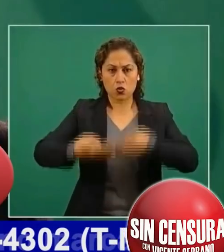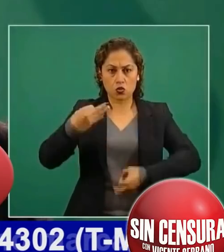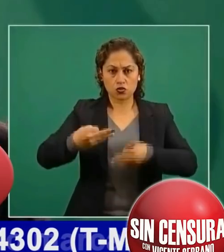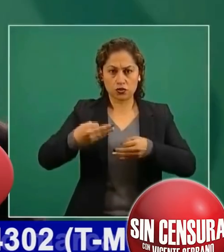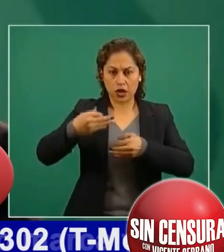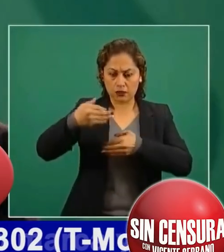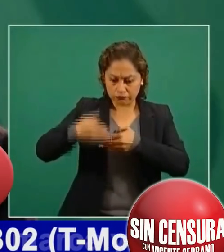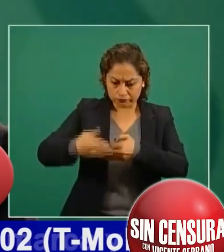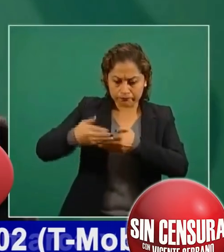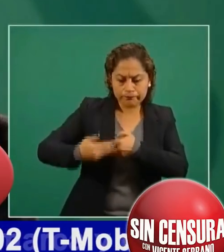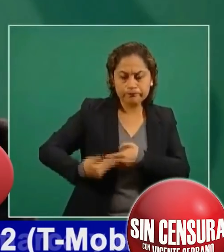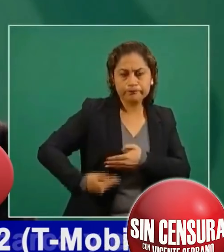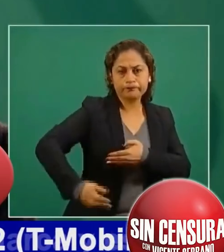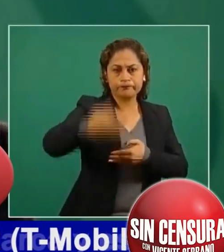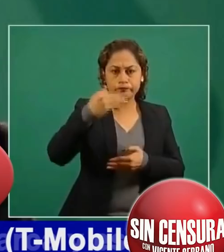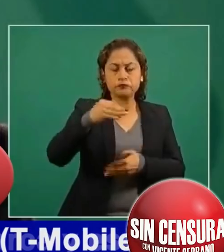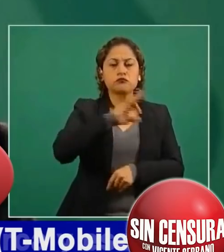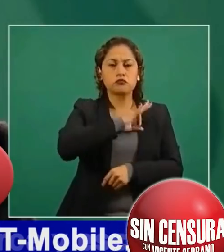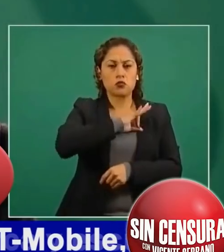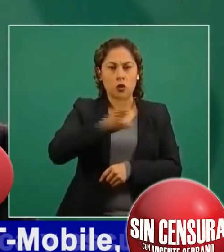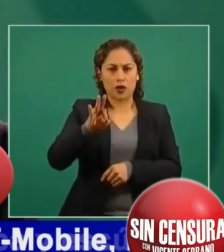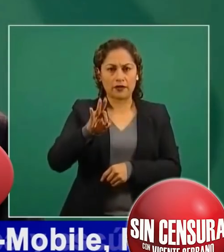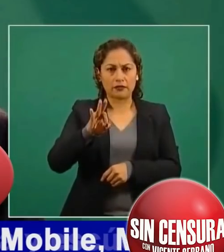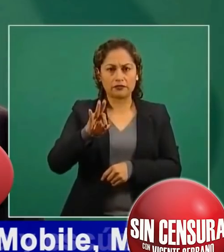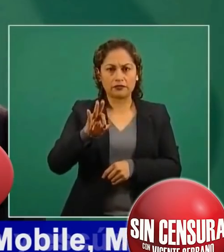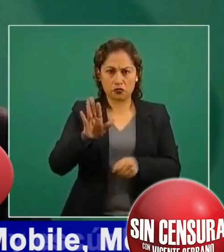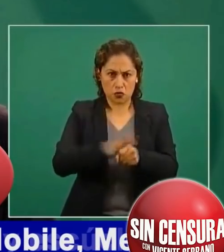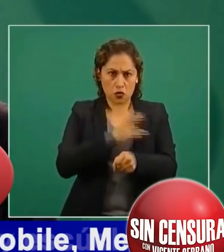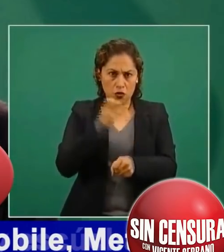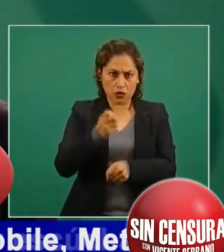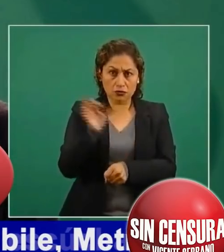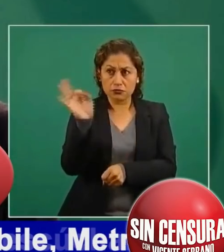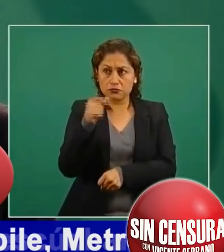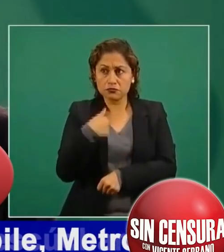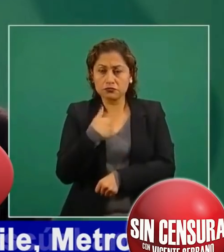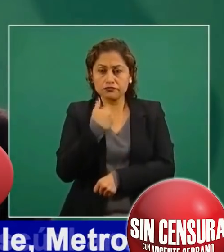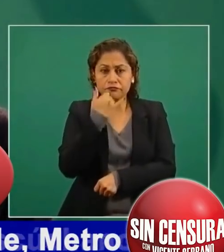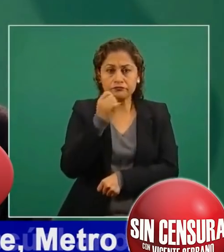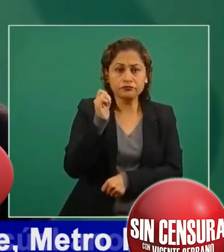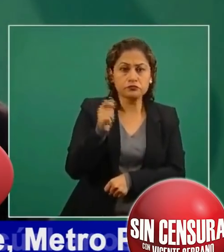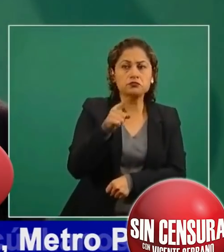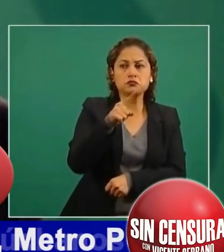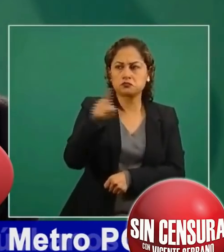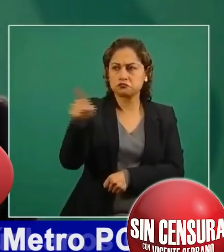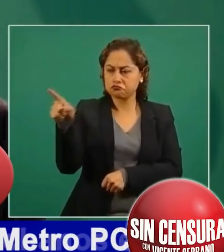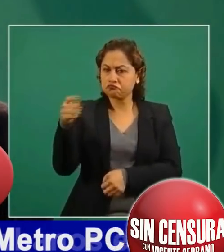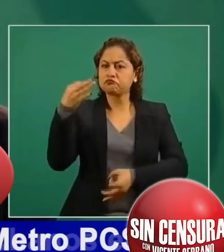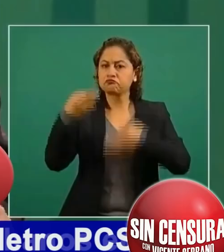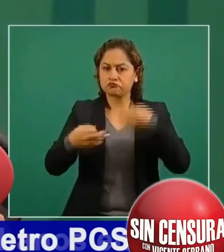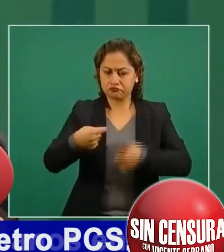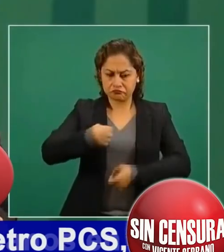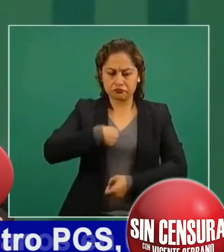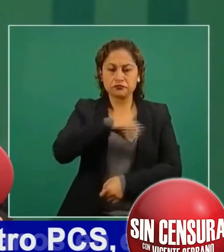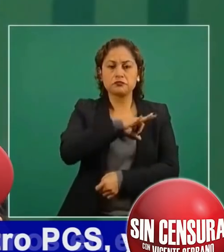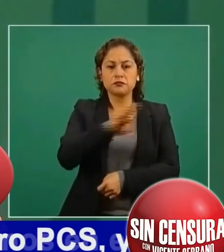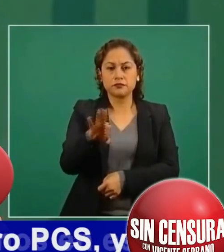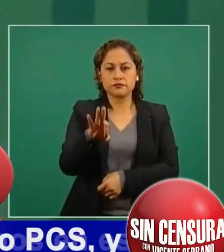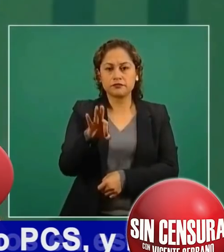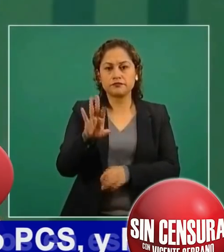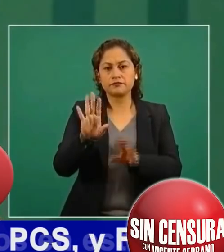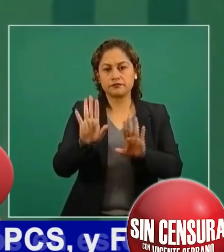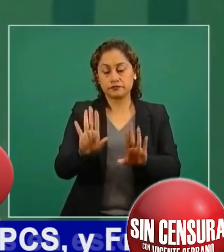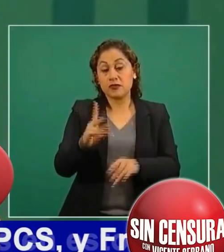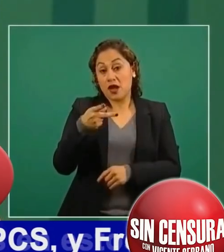Entonces, lo que esté en proceso, porque también no puedo jugar el papel de encubridor, no